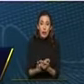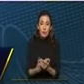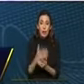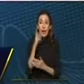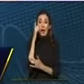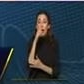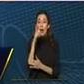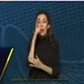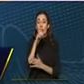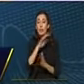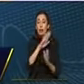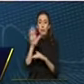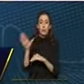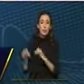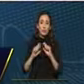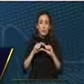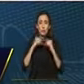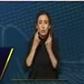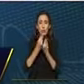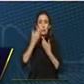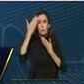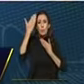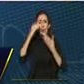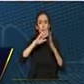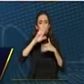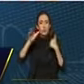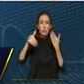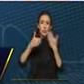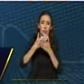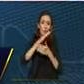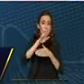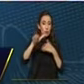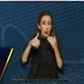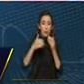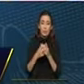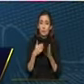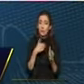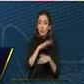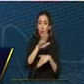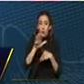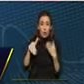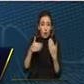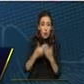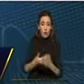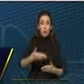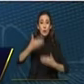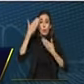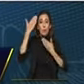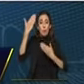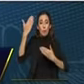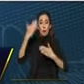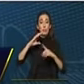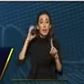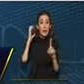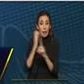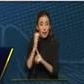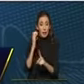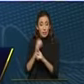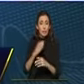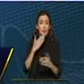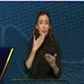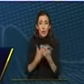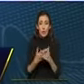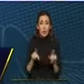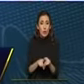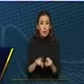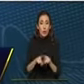dirigentes de todas las tiendas políticas, todas las tiendas políticas, sin excepción. Gracias inclusive a sus críticas. Siempre,